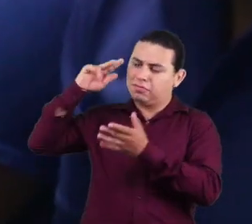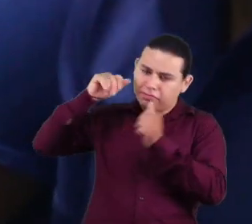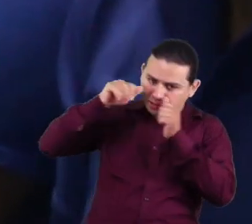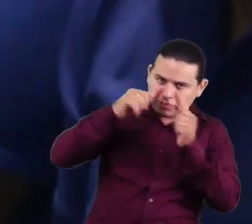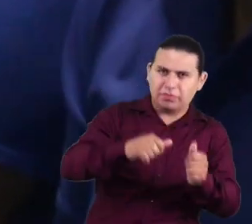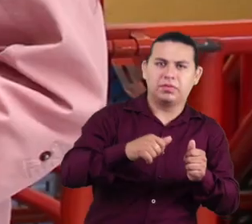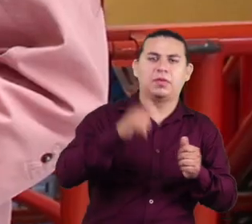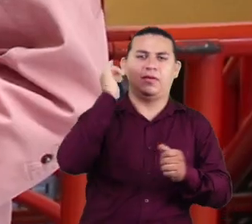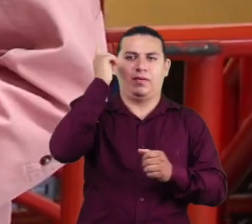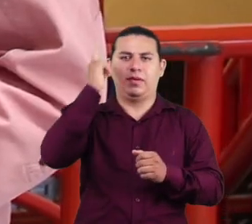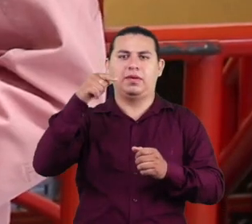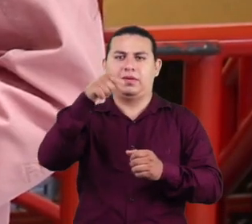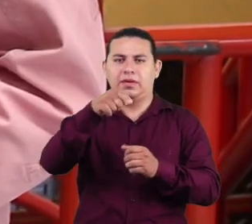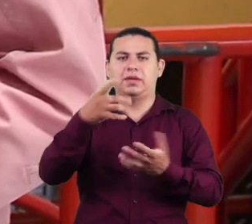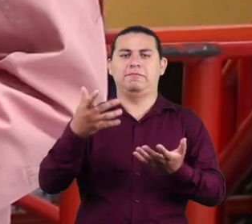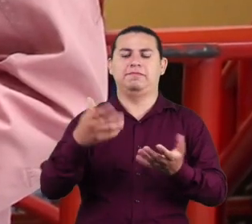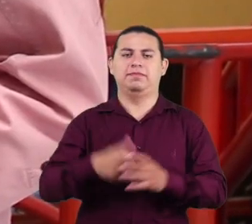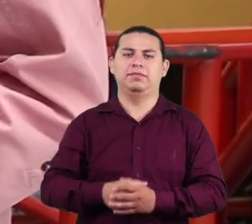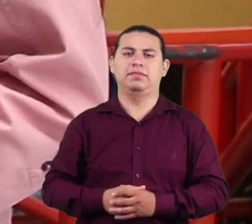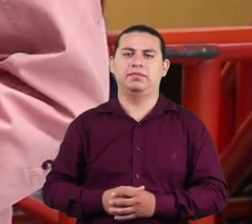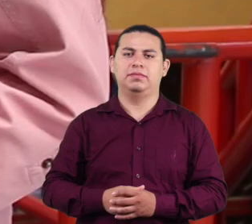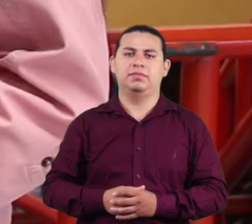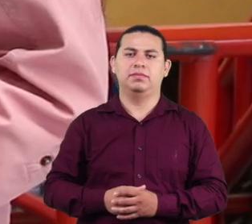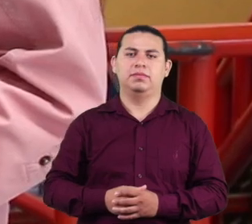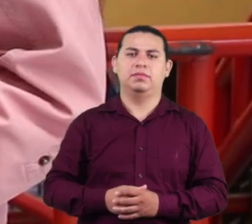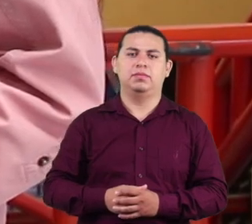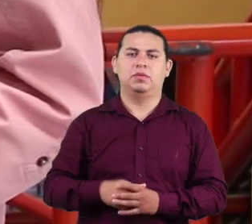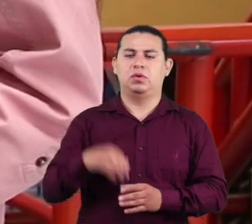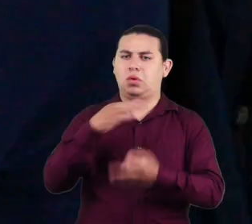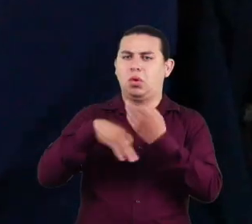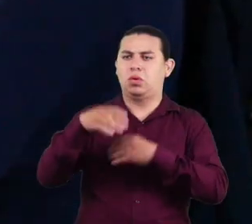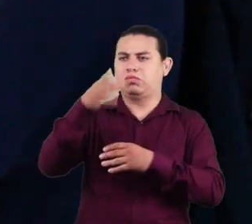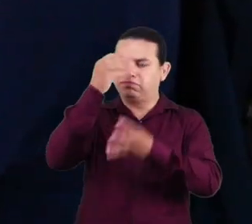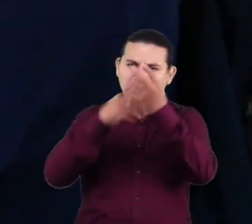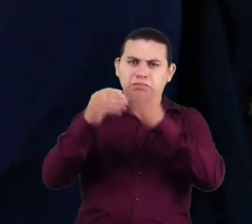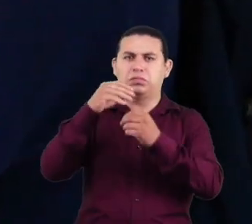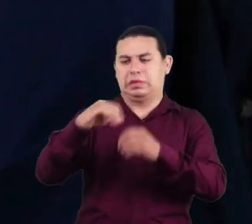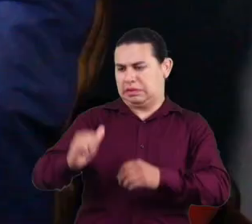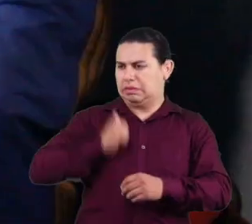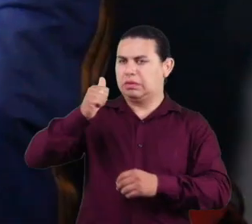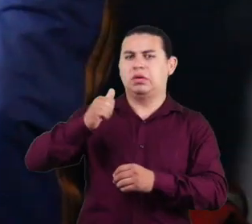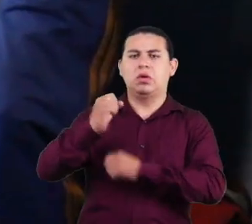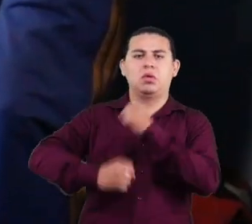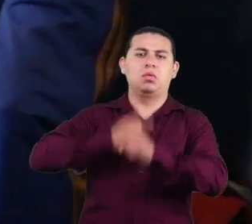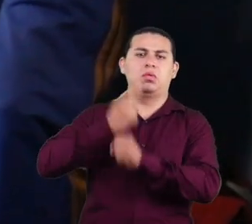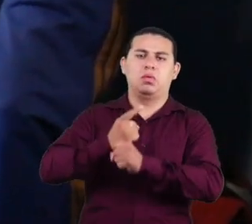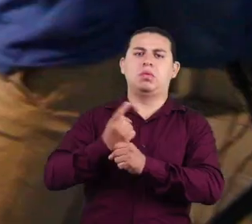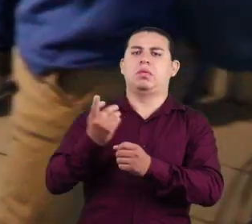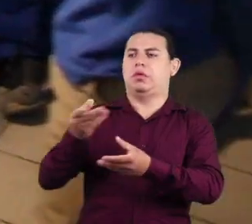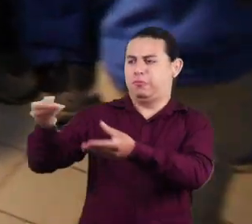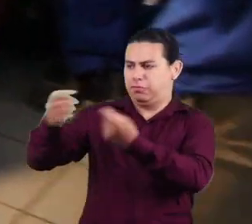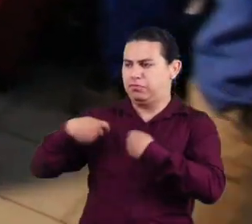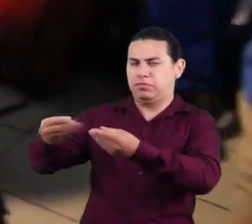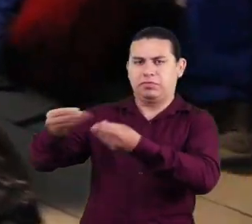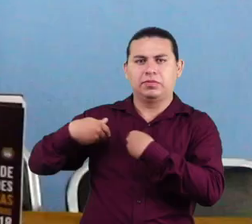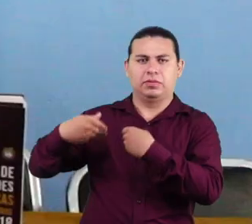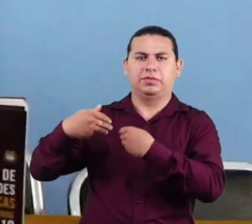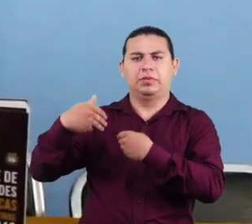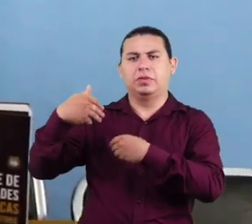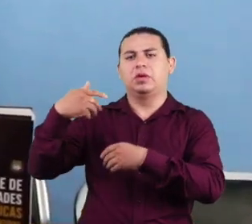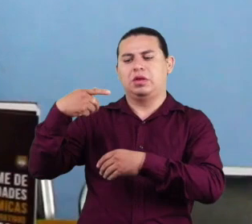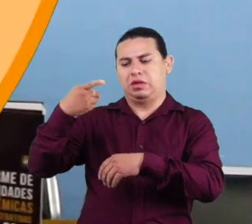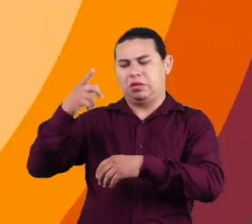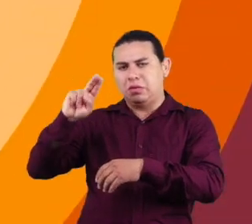de esta escuela, y para que nos motivemos y sigamos estudiando y aprovechando las oportunidades que nos sigue dando dentro